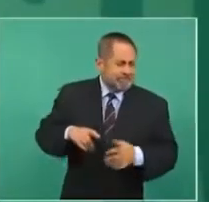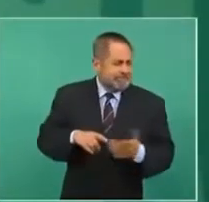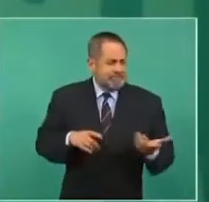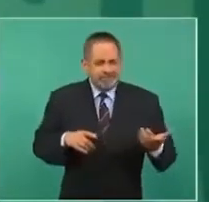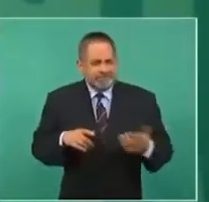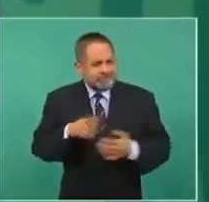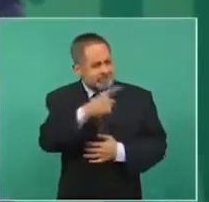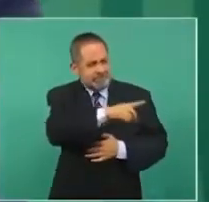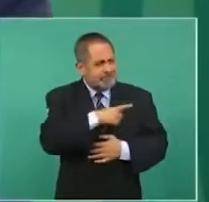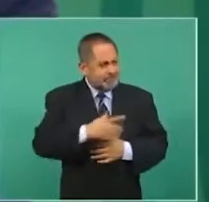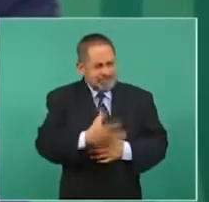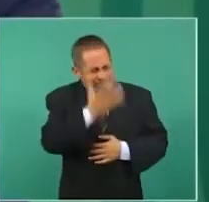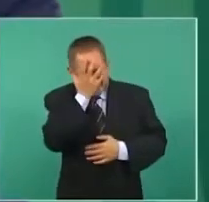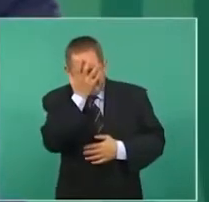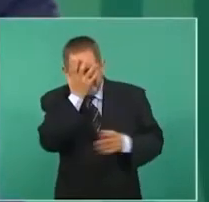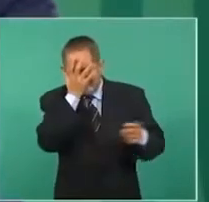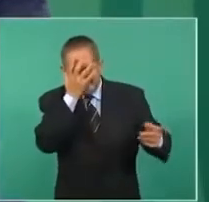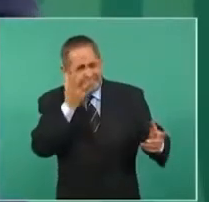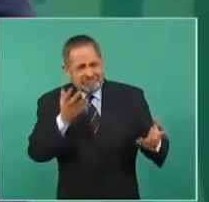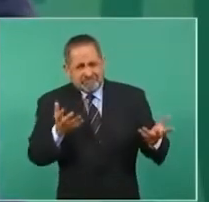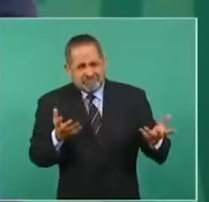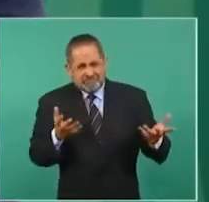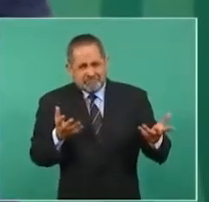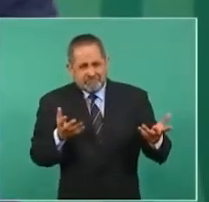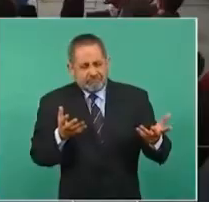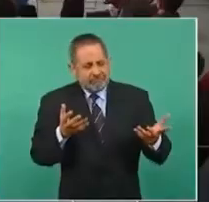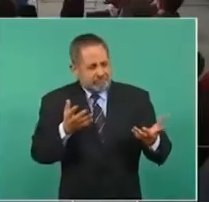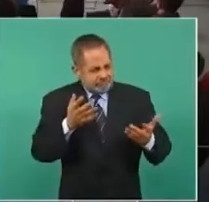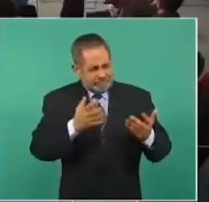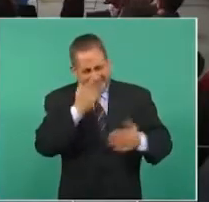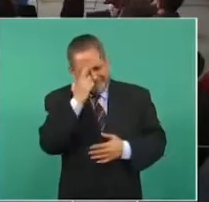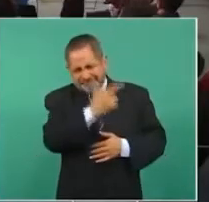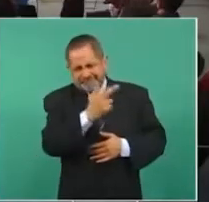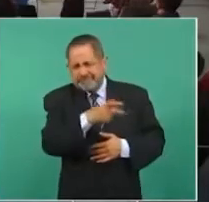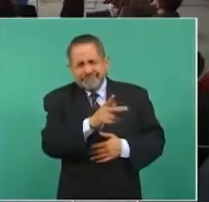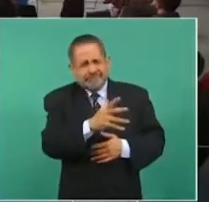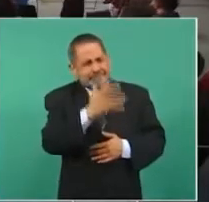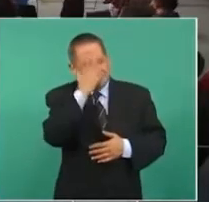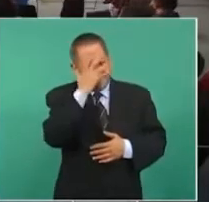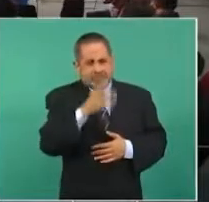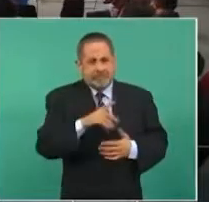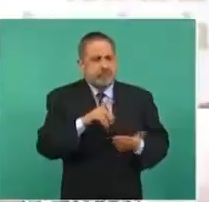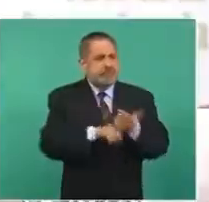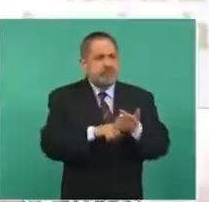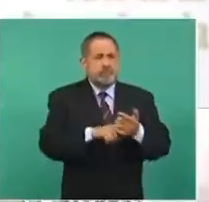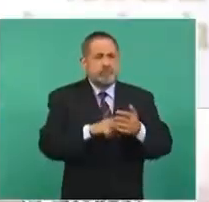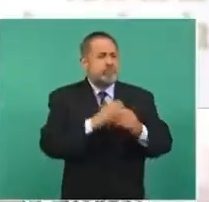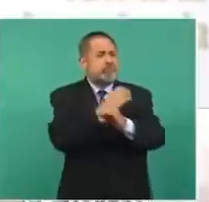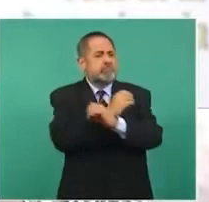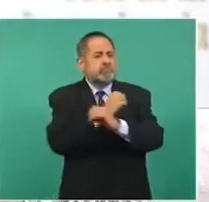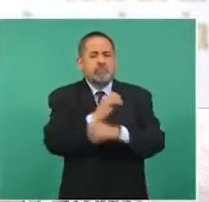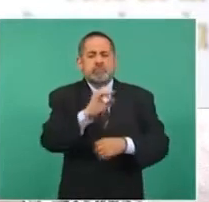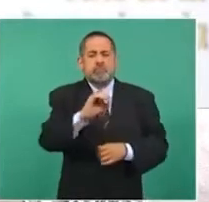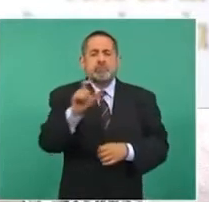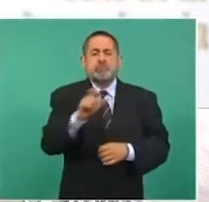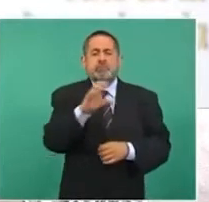Vergüenza les debería de dar, con todo respeto, a los de Oxxo.